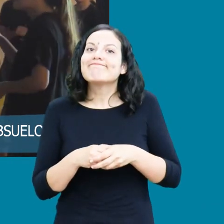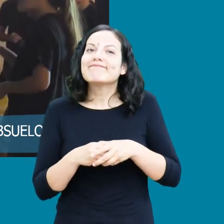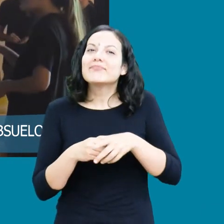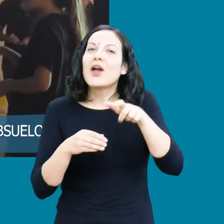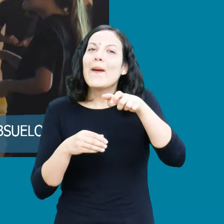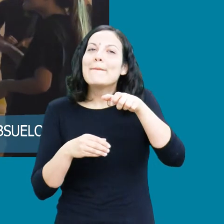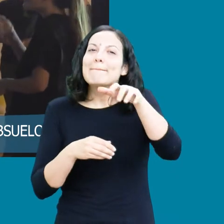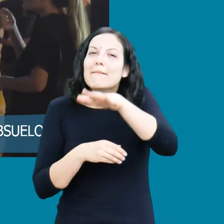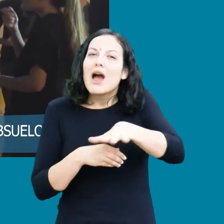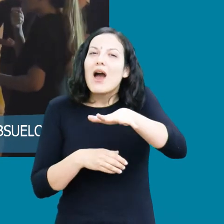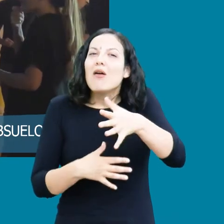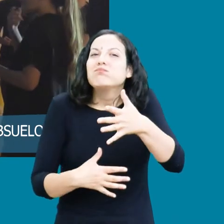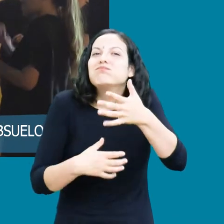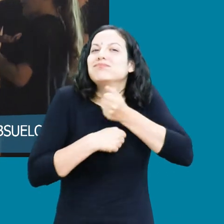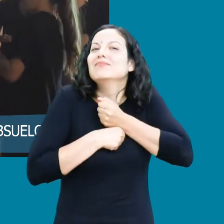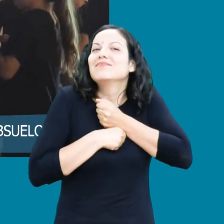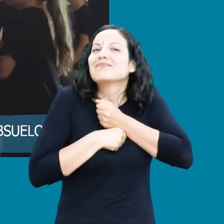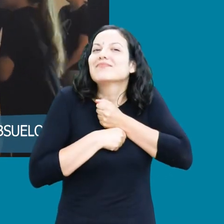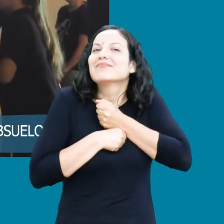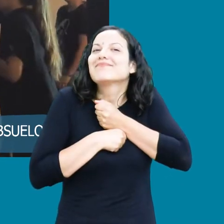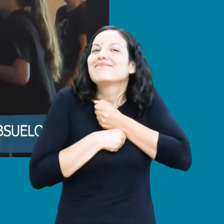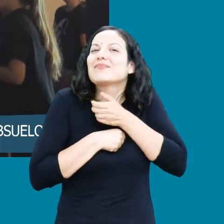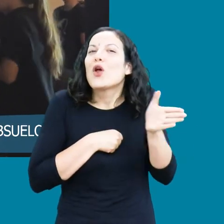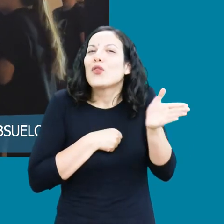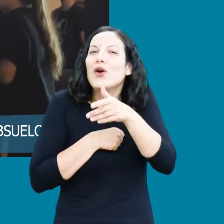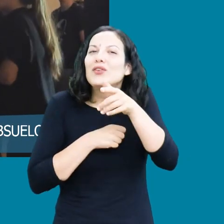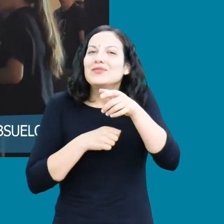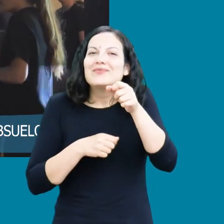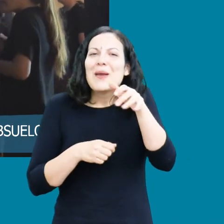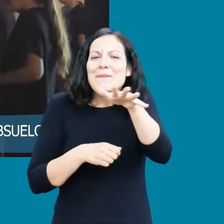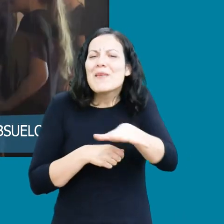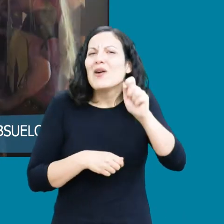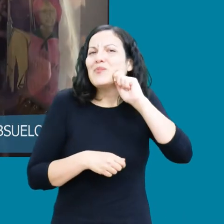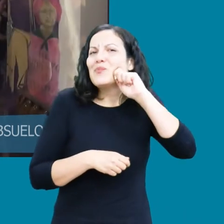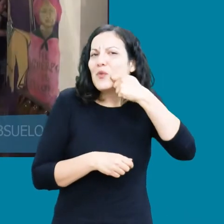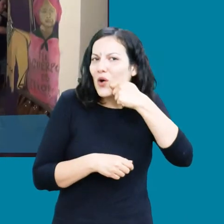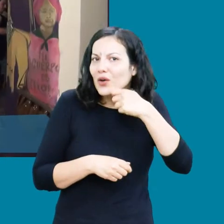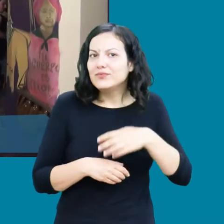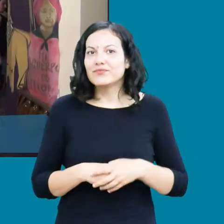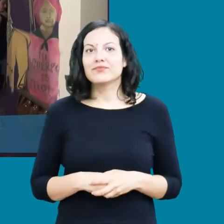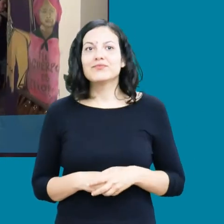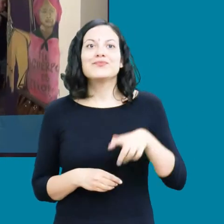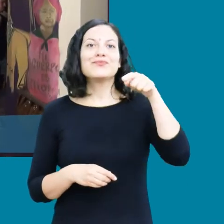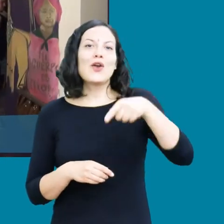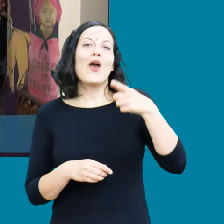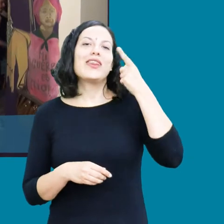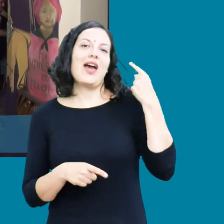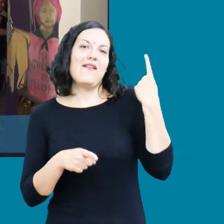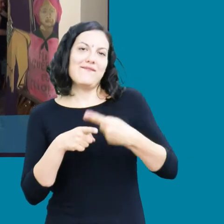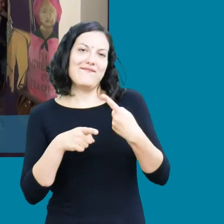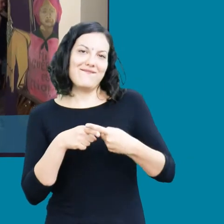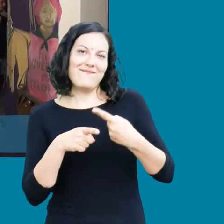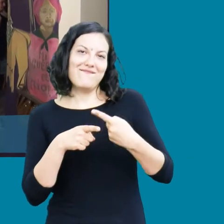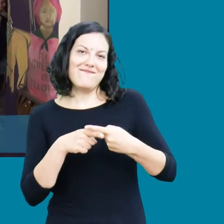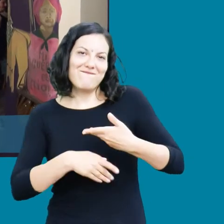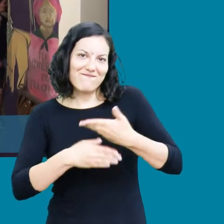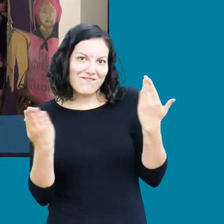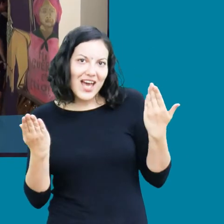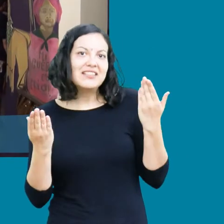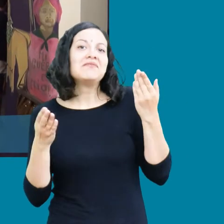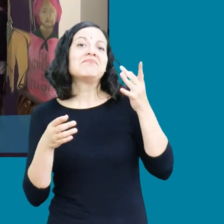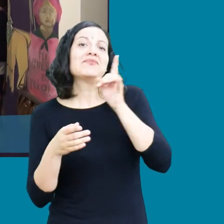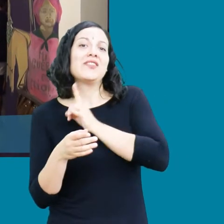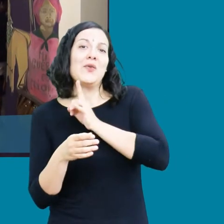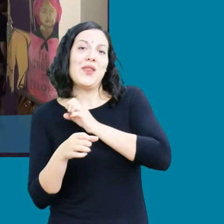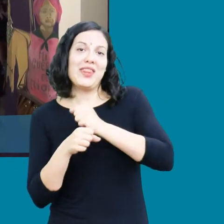propio y de todos este espacio tan, tan hermoso. Hoy es un día de fiesta, tanto para la